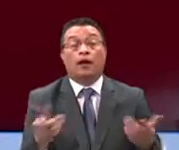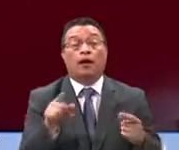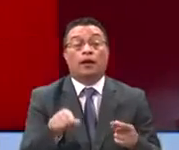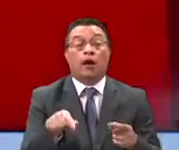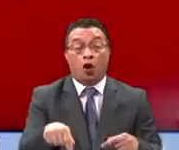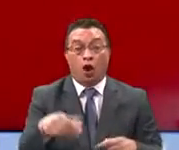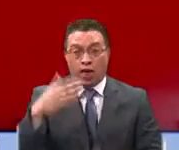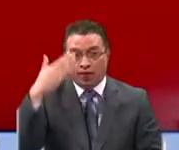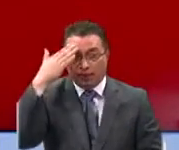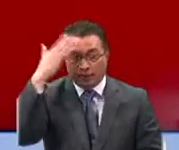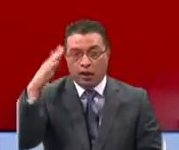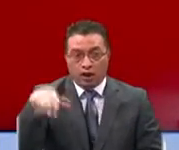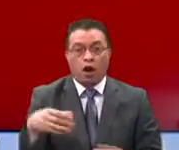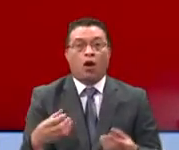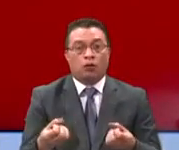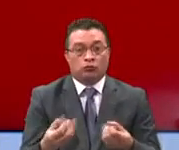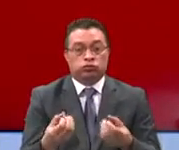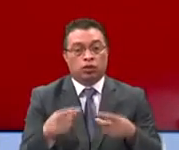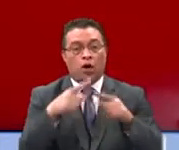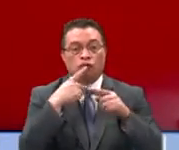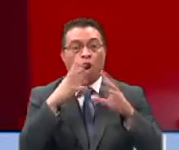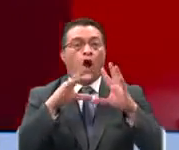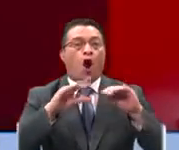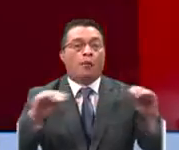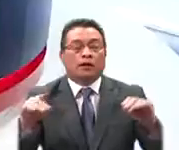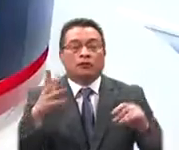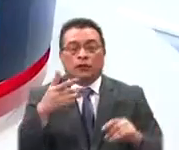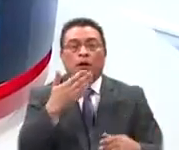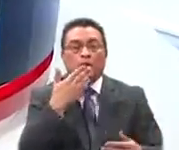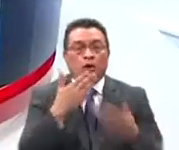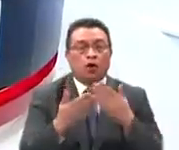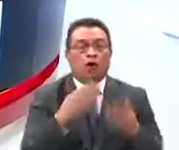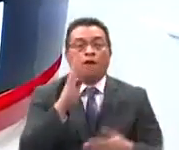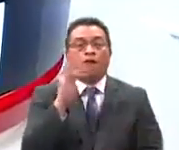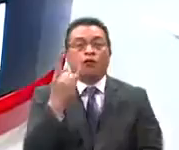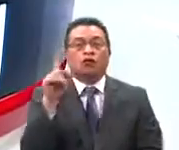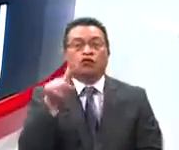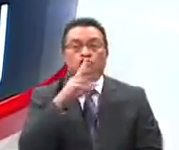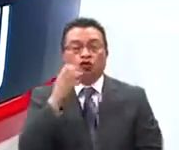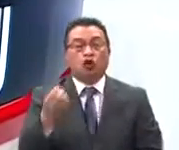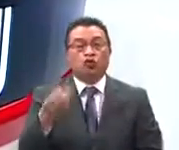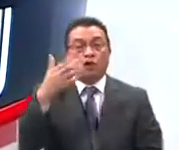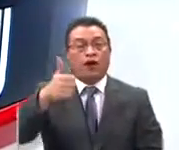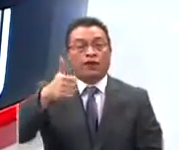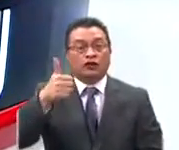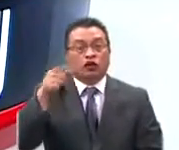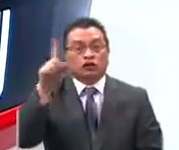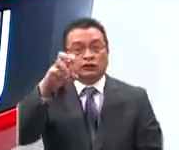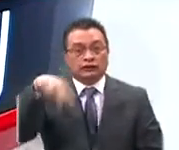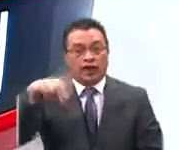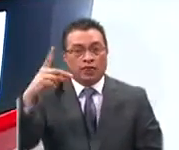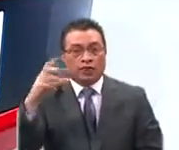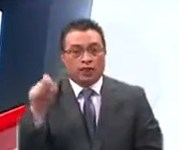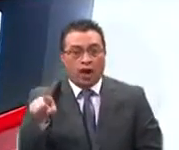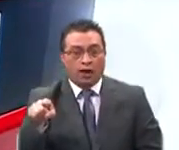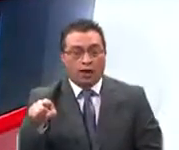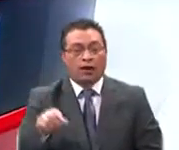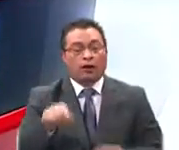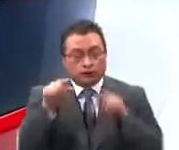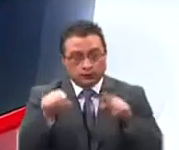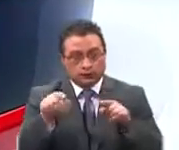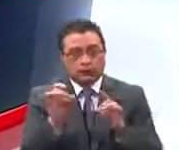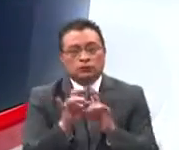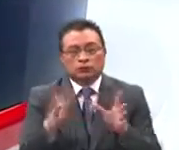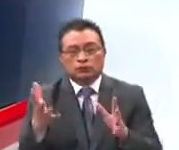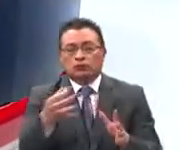lo que hoy día ha generado también una serie de comentarios. Tiene que ver la entrevista de Patricio Bustos, el nuevo director del SENDA. Y en particular